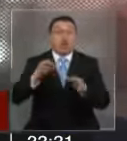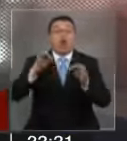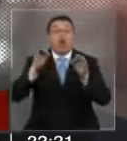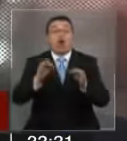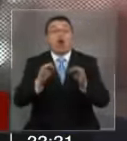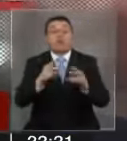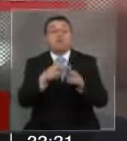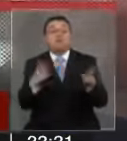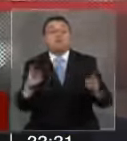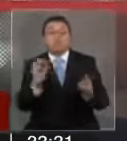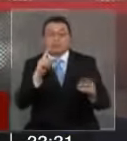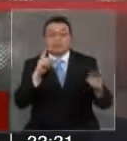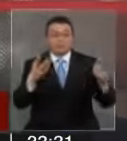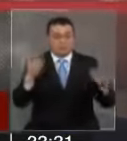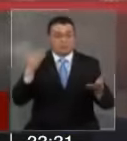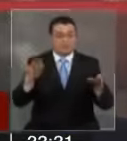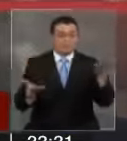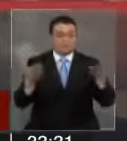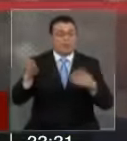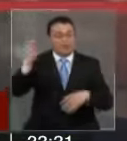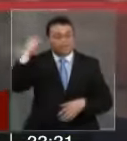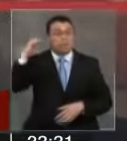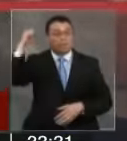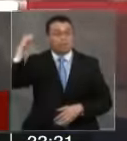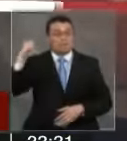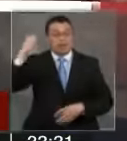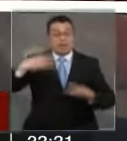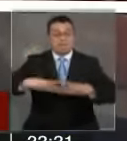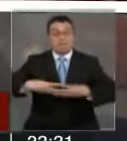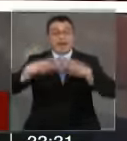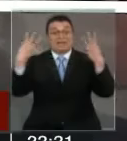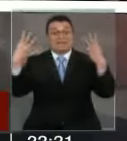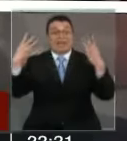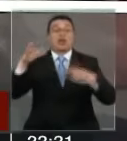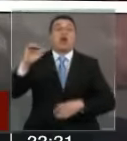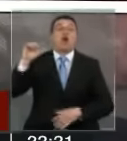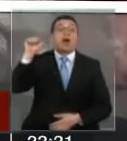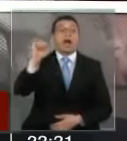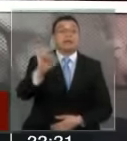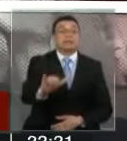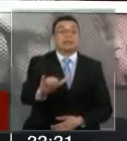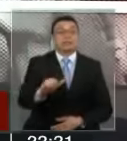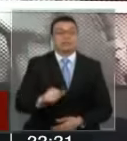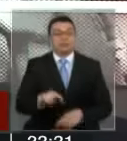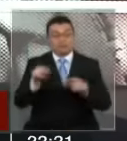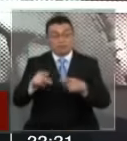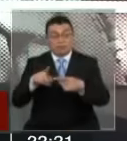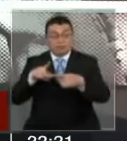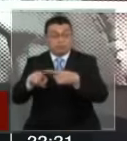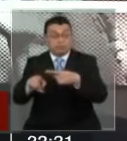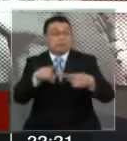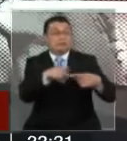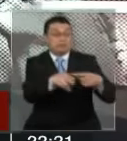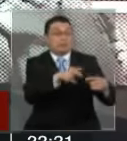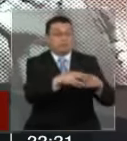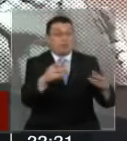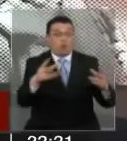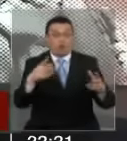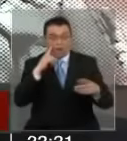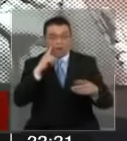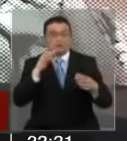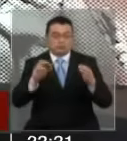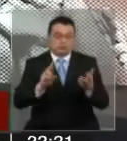parece que es el mismo dilema que enfrentó el gobierno del presidente Piñera en Magallanes o en Aysén. ¿Qué pasa cuando esta interrupción del orden público, porque evidentemente la hay,